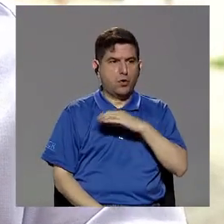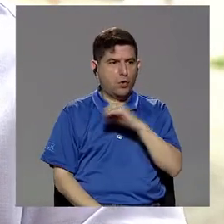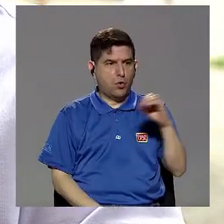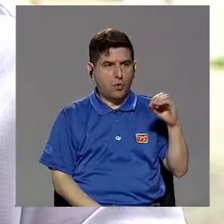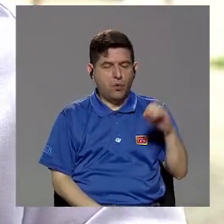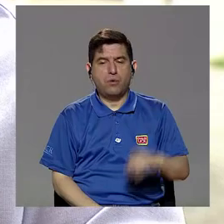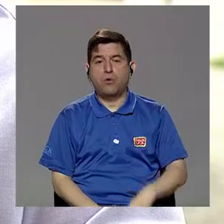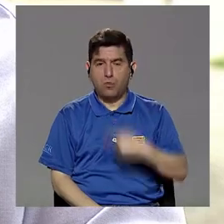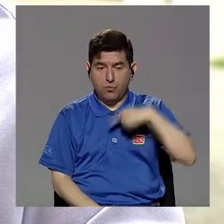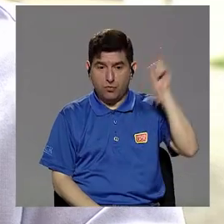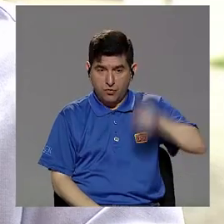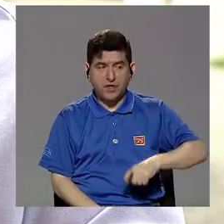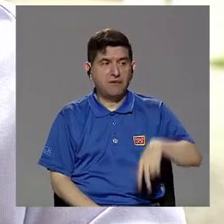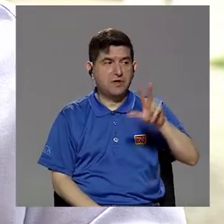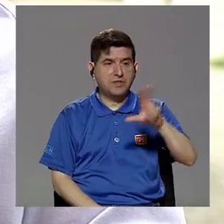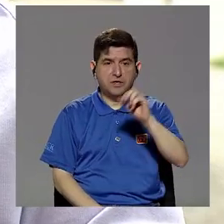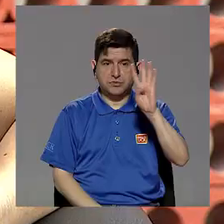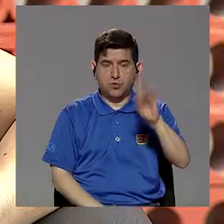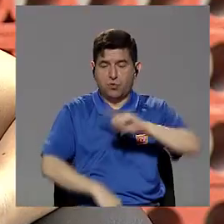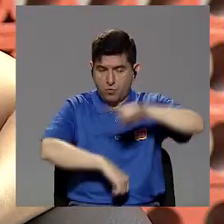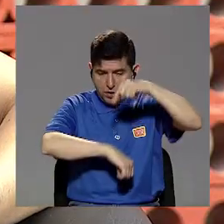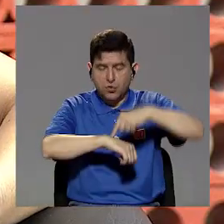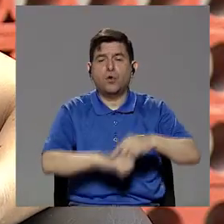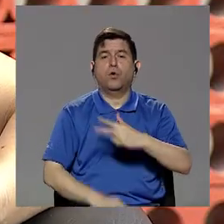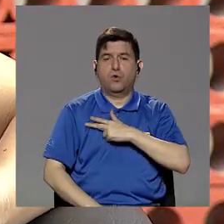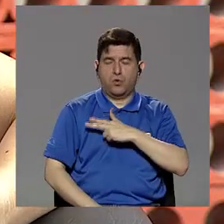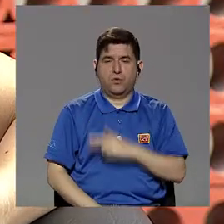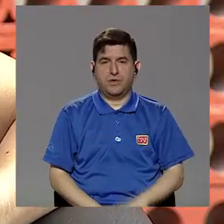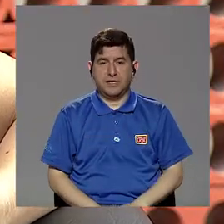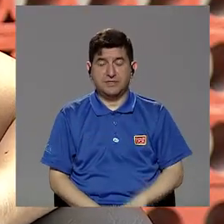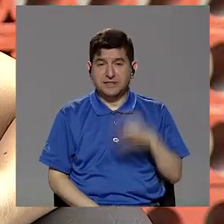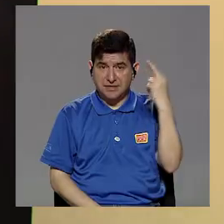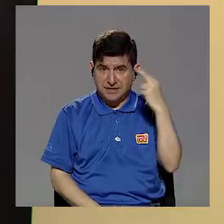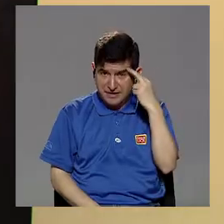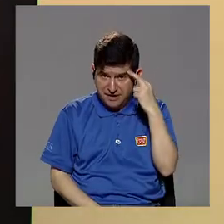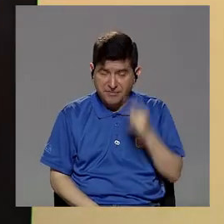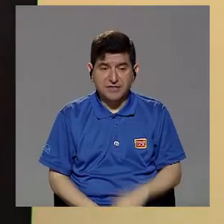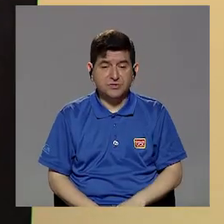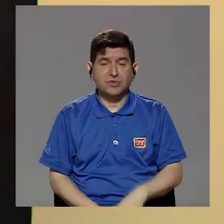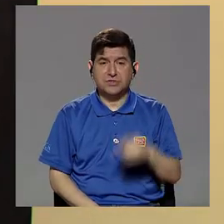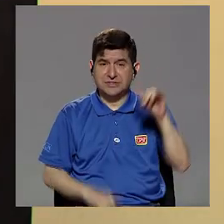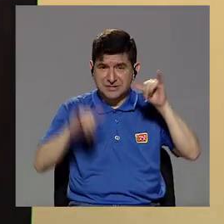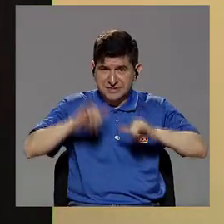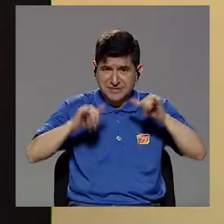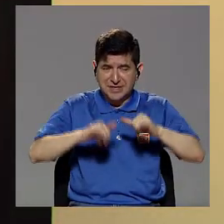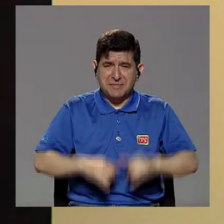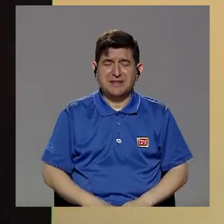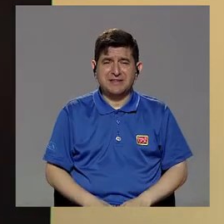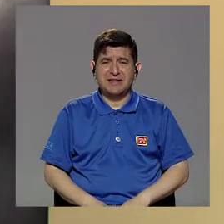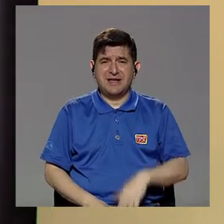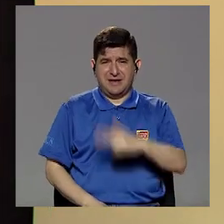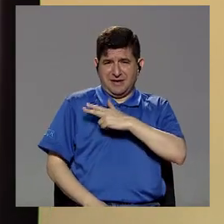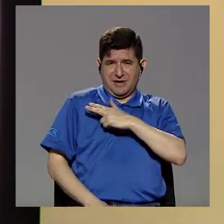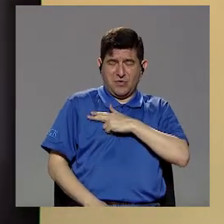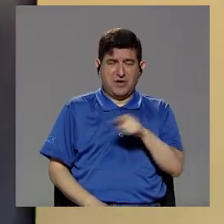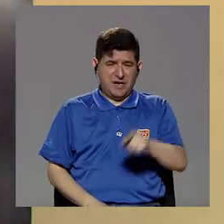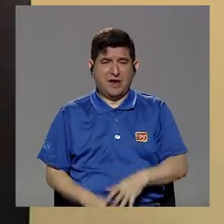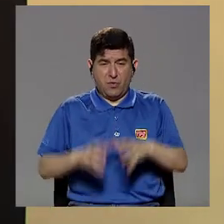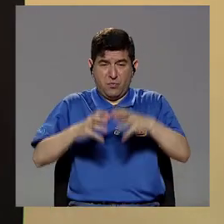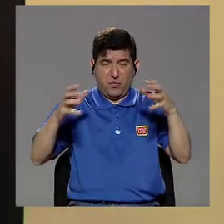debería orinar cada 3-4 horas. O sea, no tomar agua no, es más bien es un malo, factor de correcto, riesgo, porque sí. Va a concentrar mucho la orina y nos va a irritar y nos va a dar mucho más